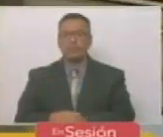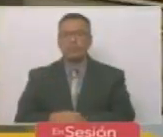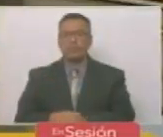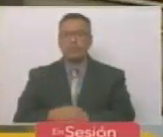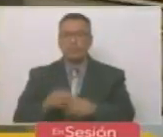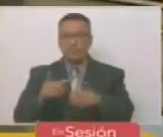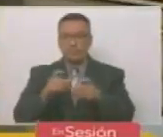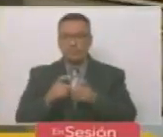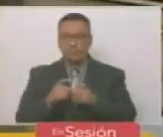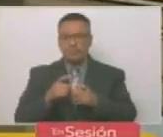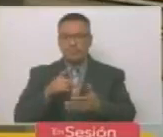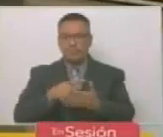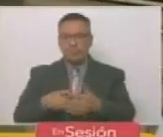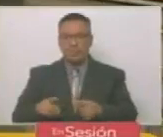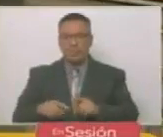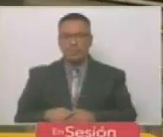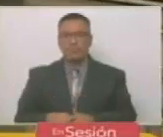Disposición derogatoria.